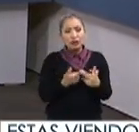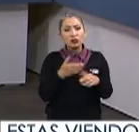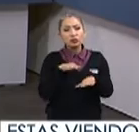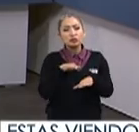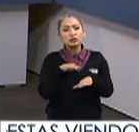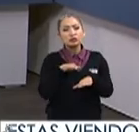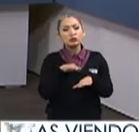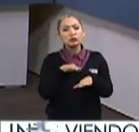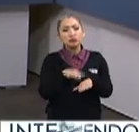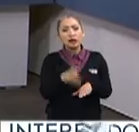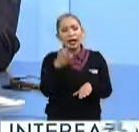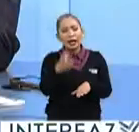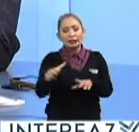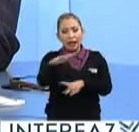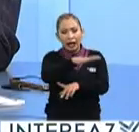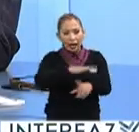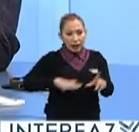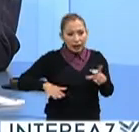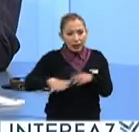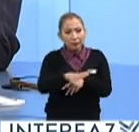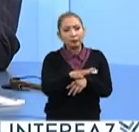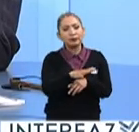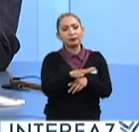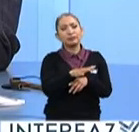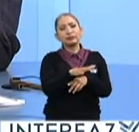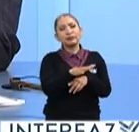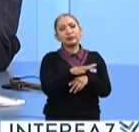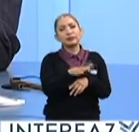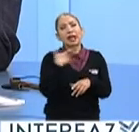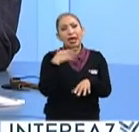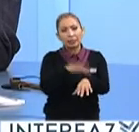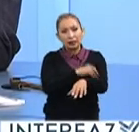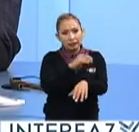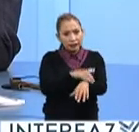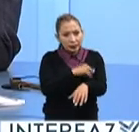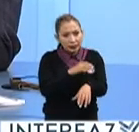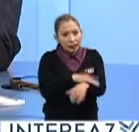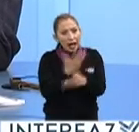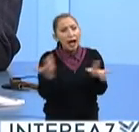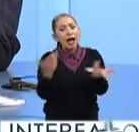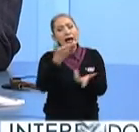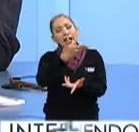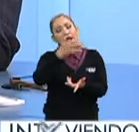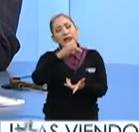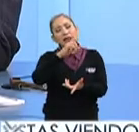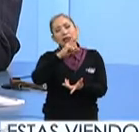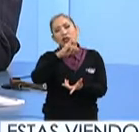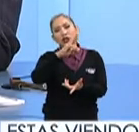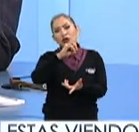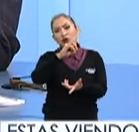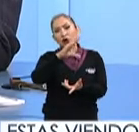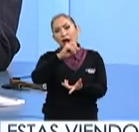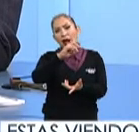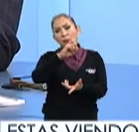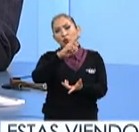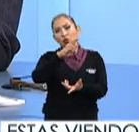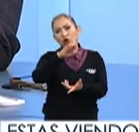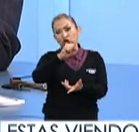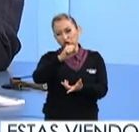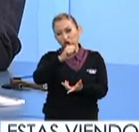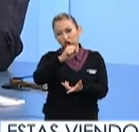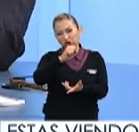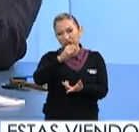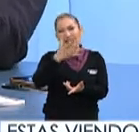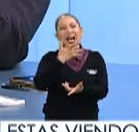sobre este sector, ¿no? La energía, los hidrocarburos, en un